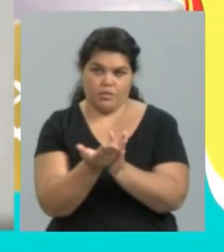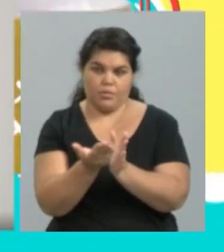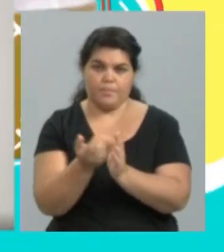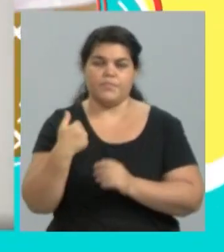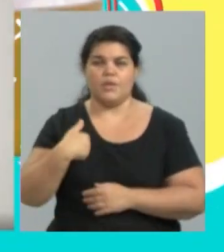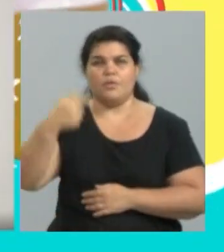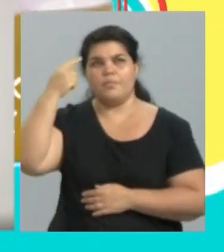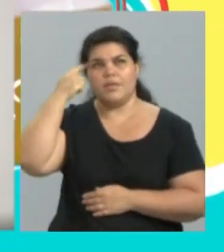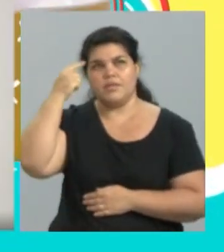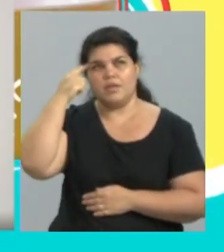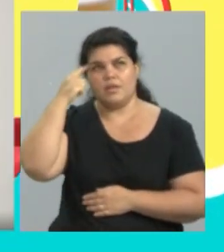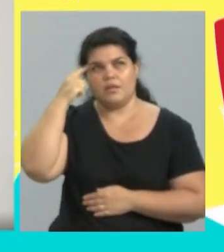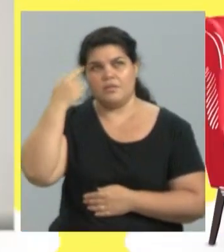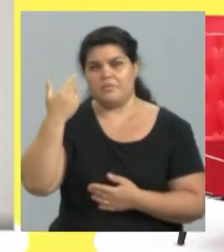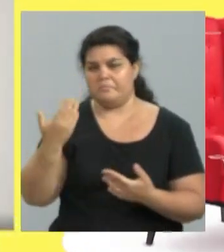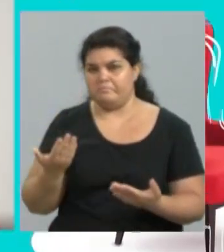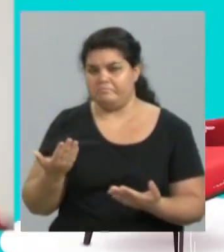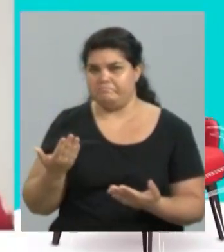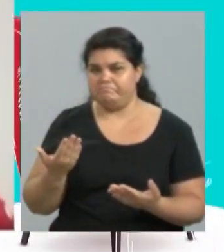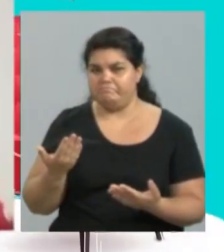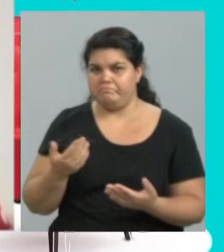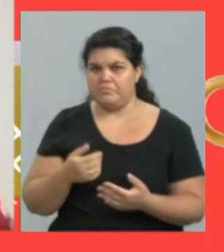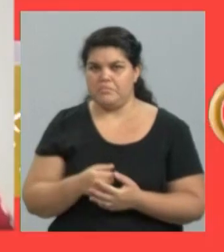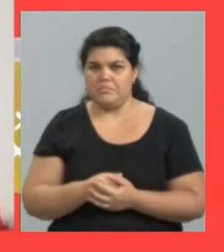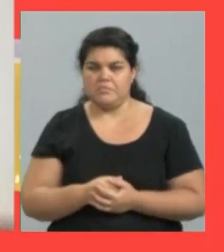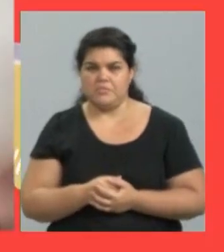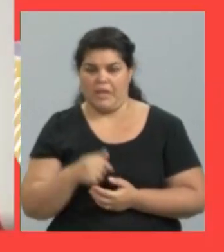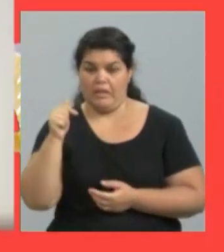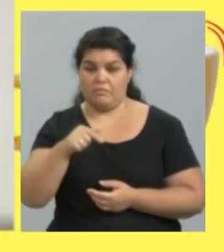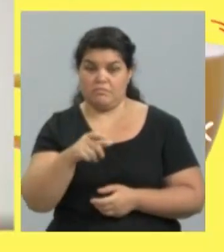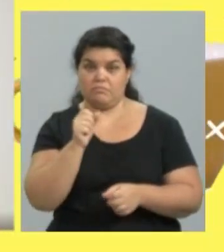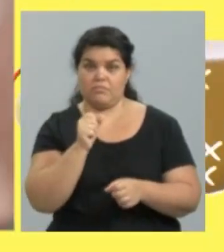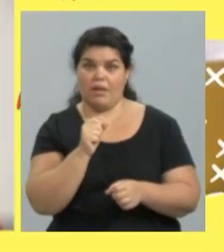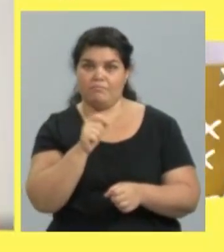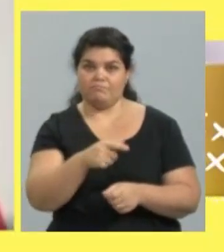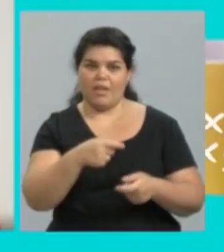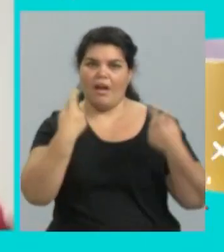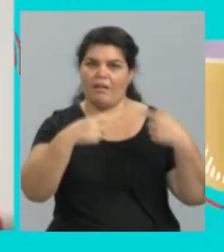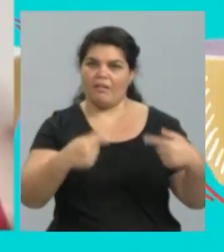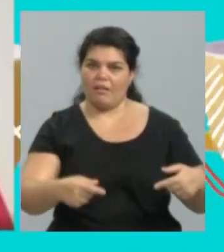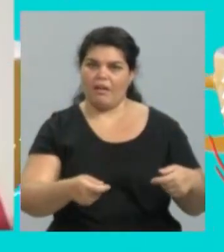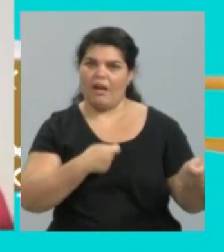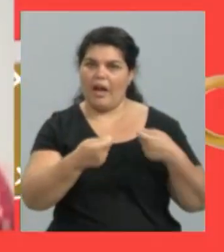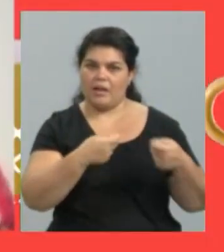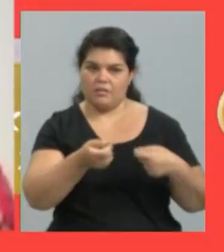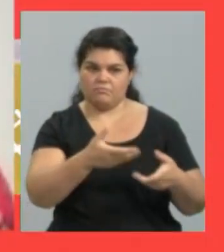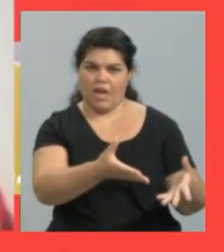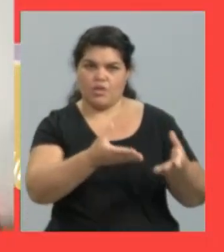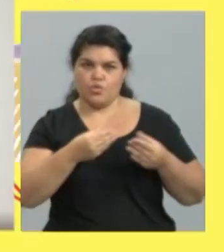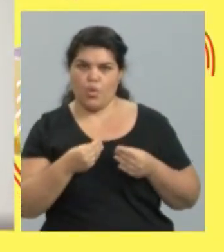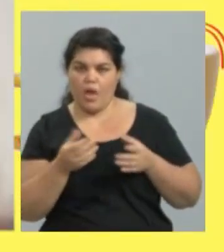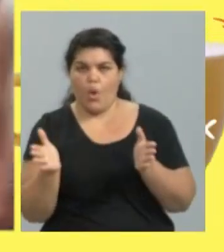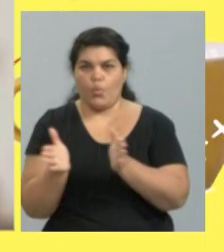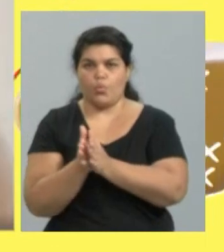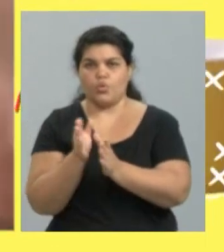en un principio, digo, bueno, esta carrera me va a dar herramientas para poder trabajar con mis compañeras, porque yo